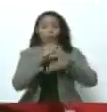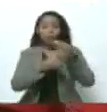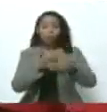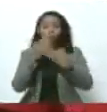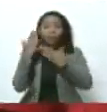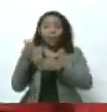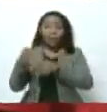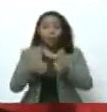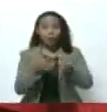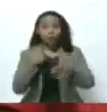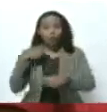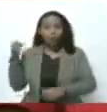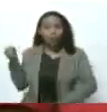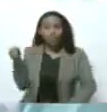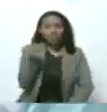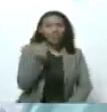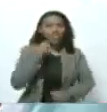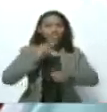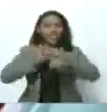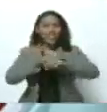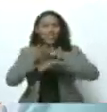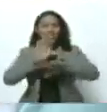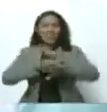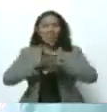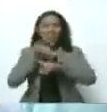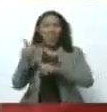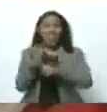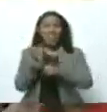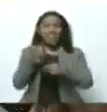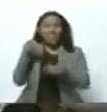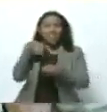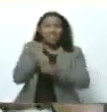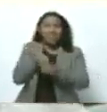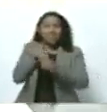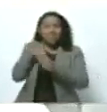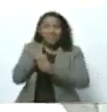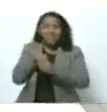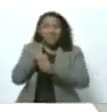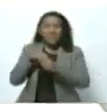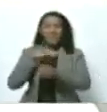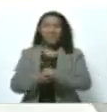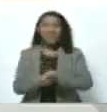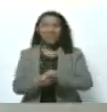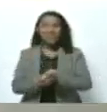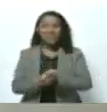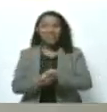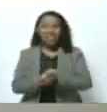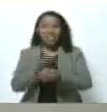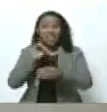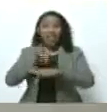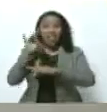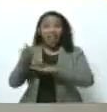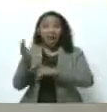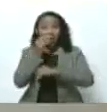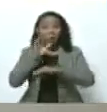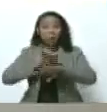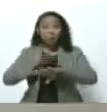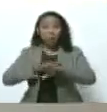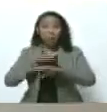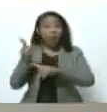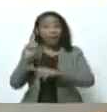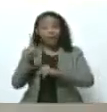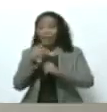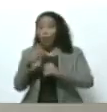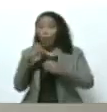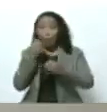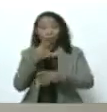camino. Yo me voy a llevar a Héctor, madre, porque él está ahí muy instalado. Le dejé la comida porque si no...